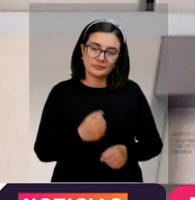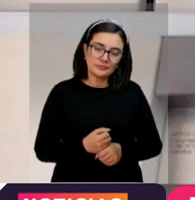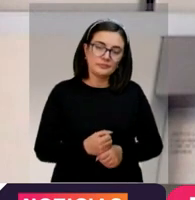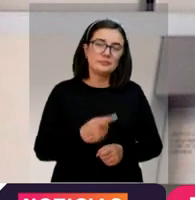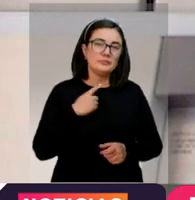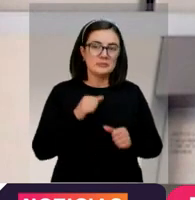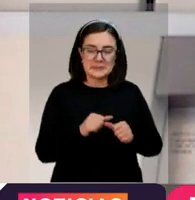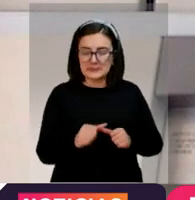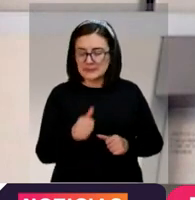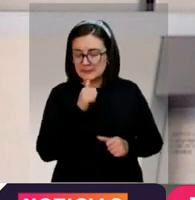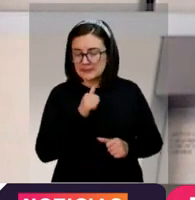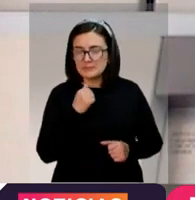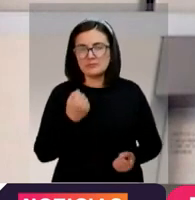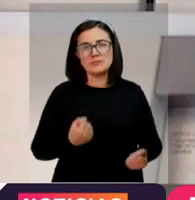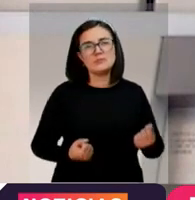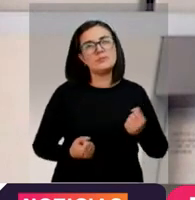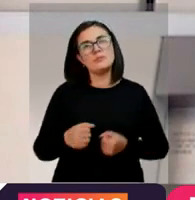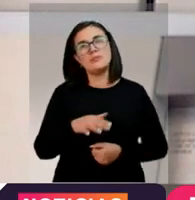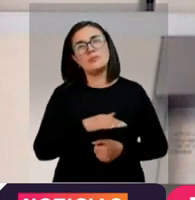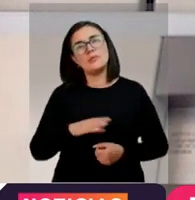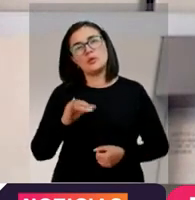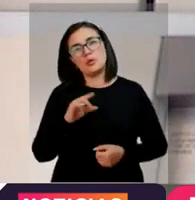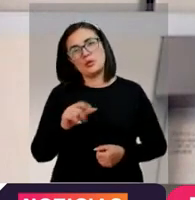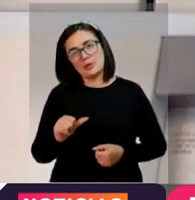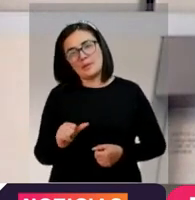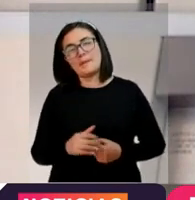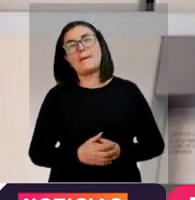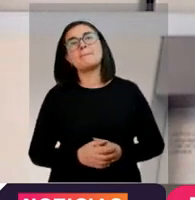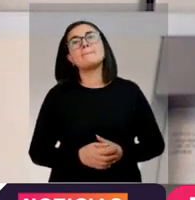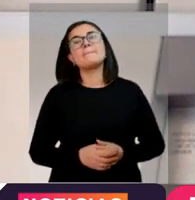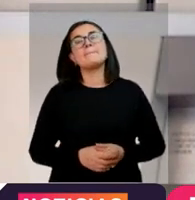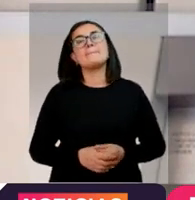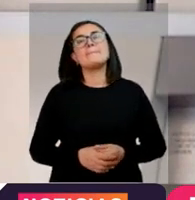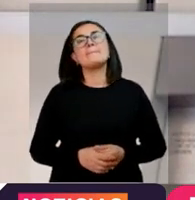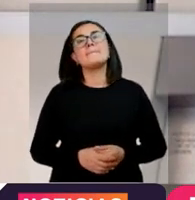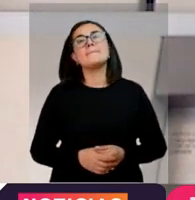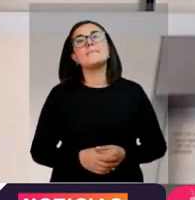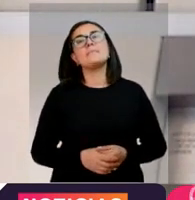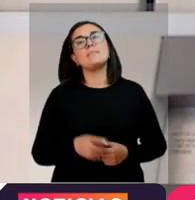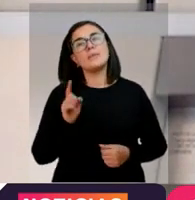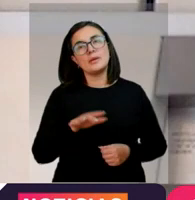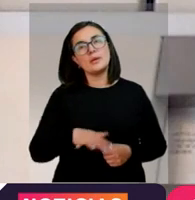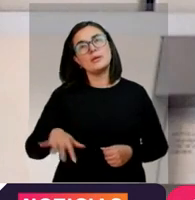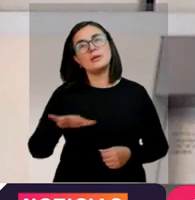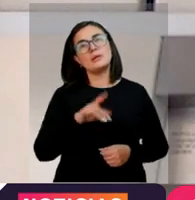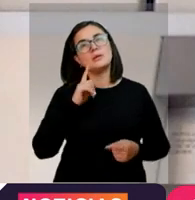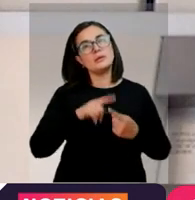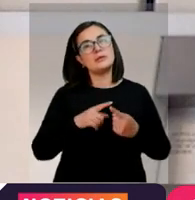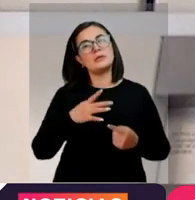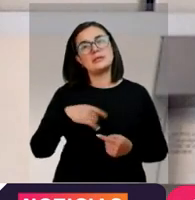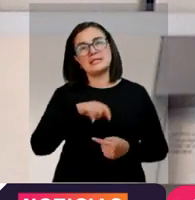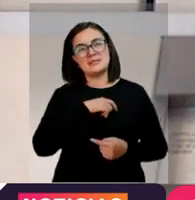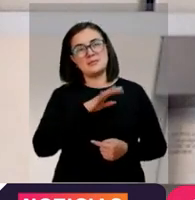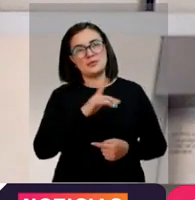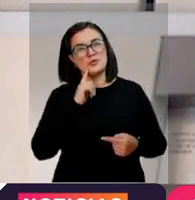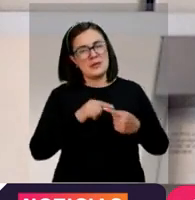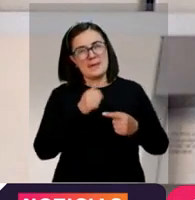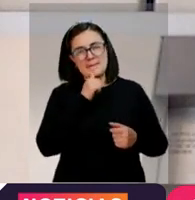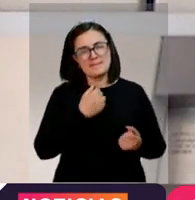enunciar león supercopa en el campeonato español de duración y